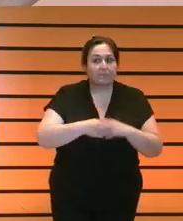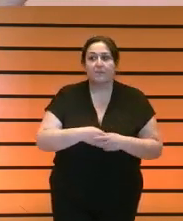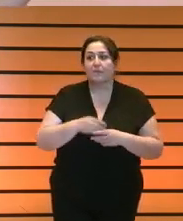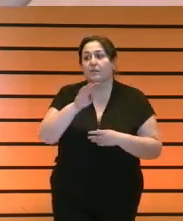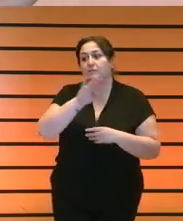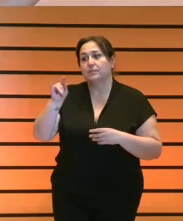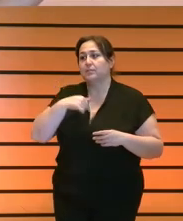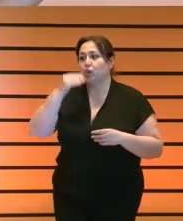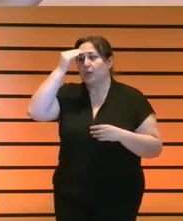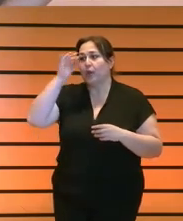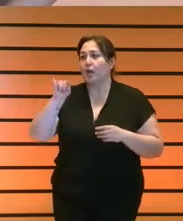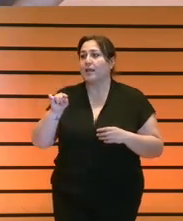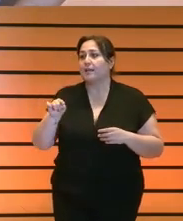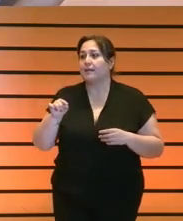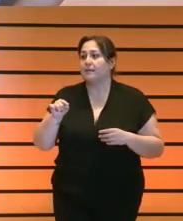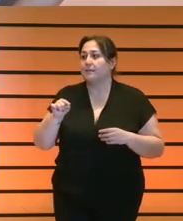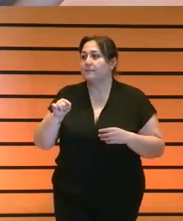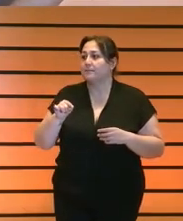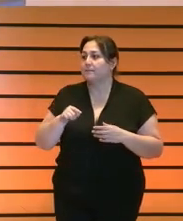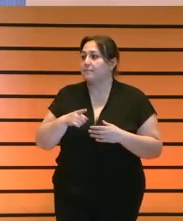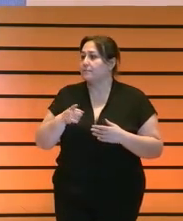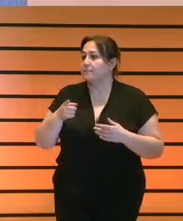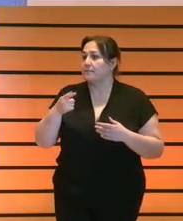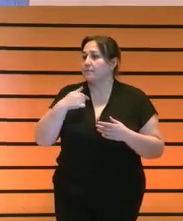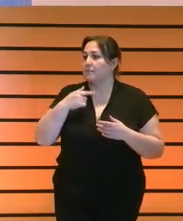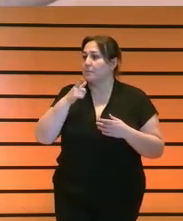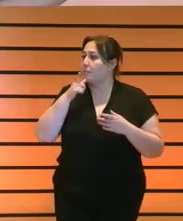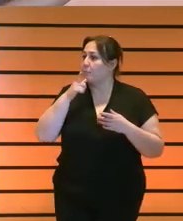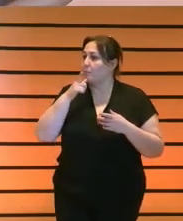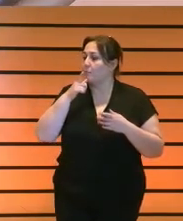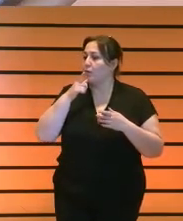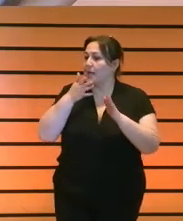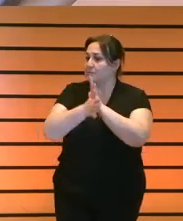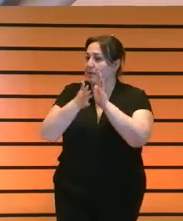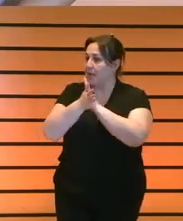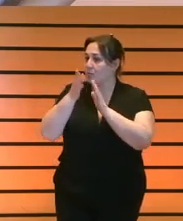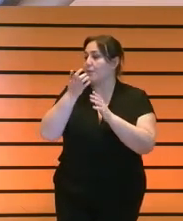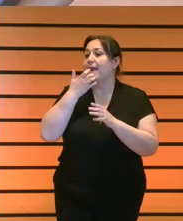Sí, yo creo que aquí vamos a tirar de una metáfora muy, muy visual, ¿no?